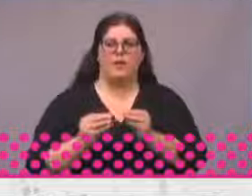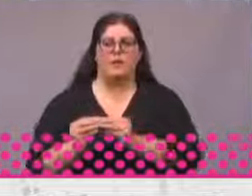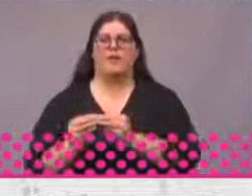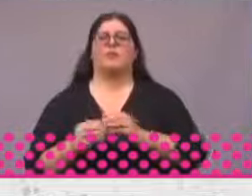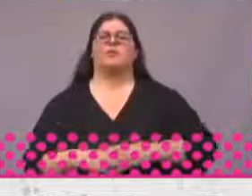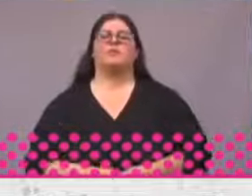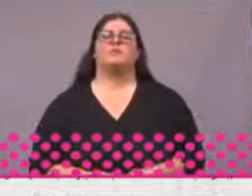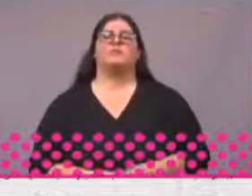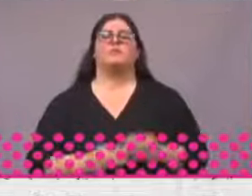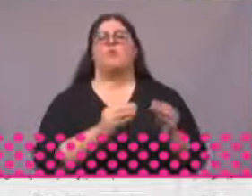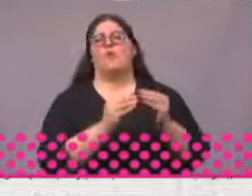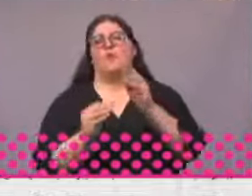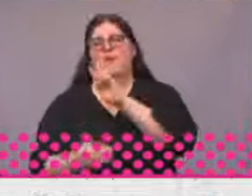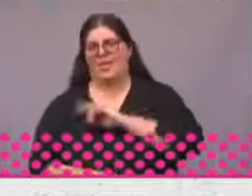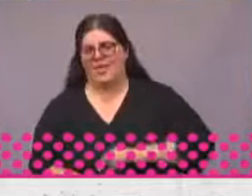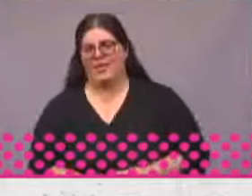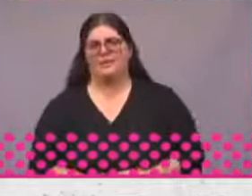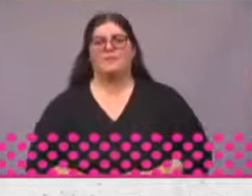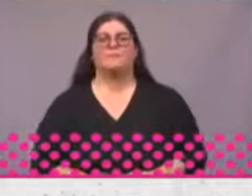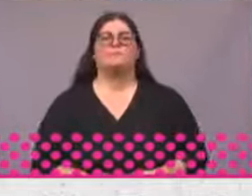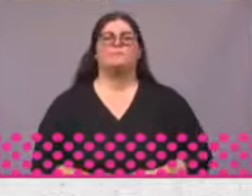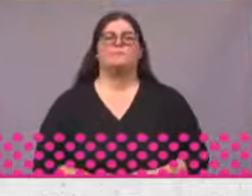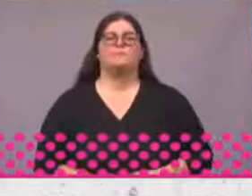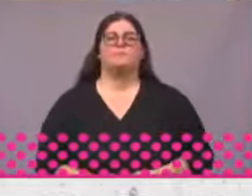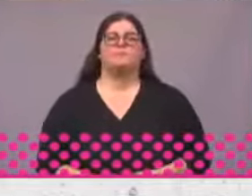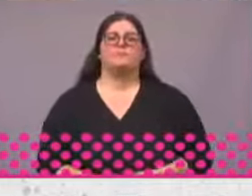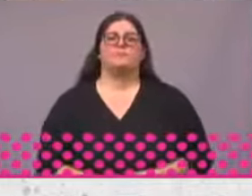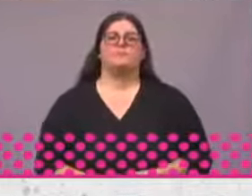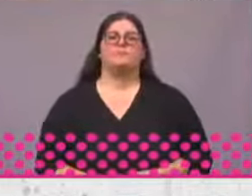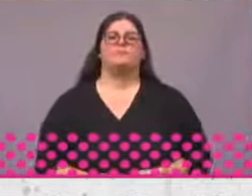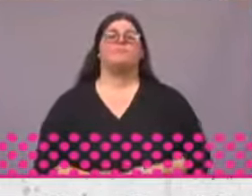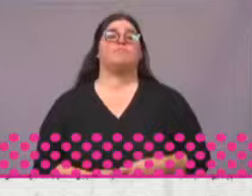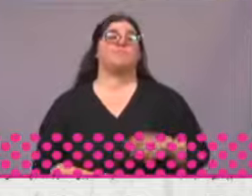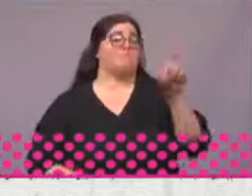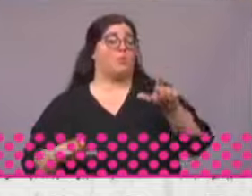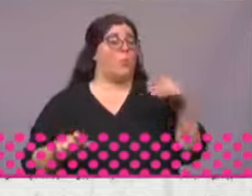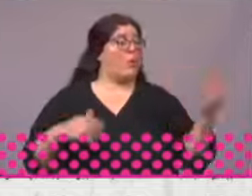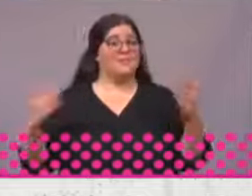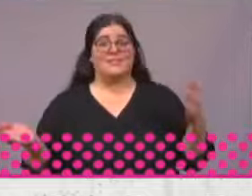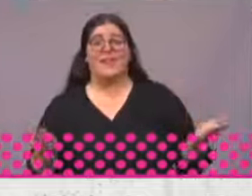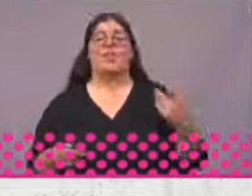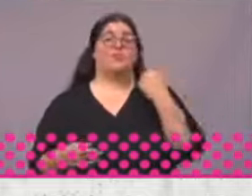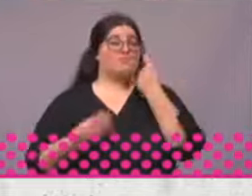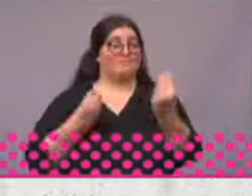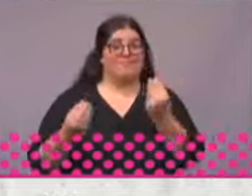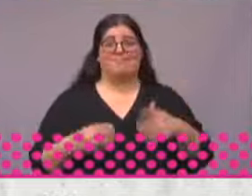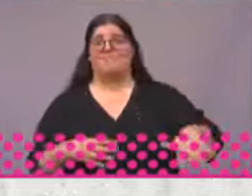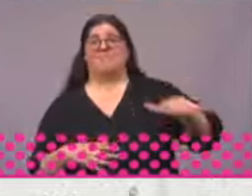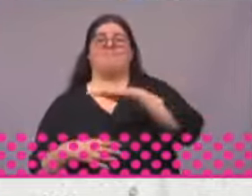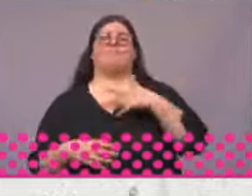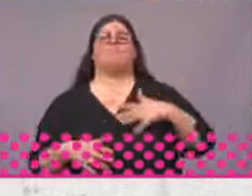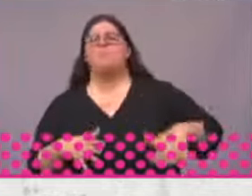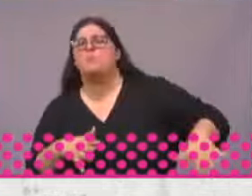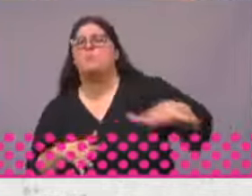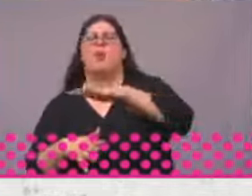no. Ahí empieza. Comienza de cara a lo que es la elección del PJ Nacional el 17 de noviembre. A ver, horas de definición. Habla